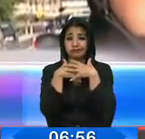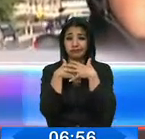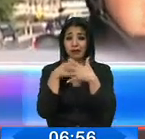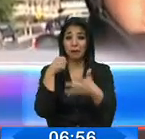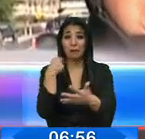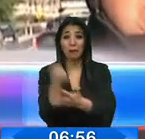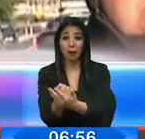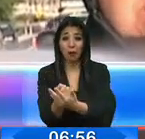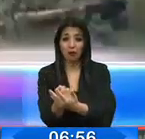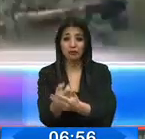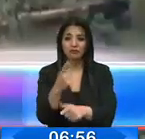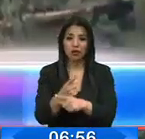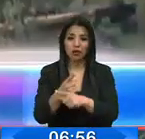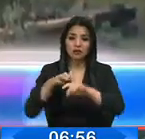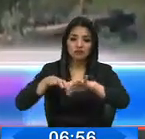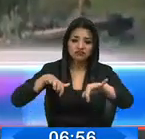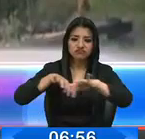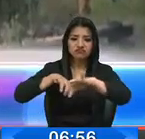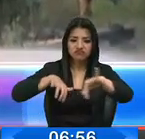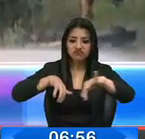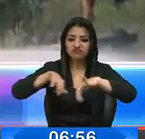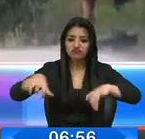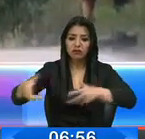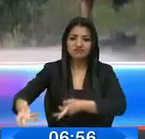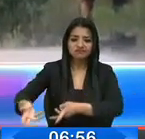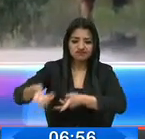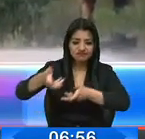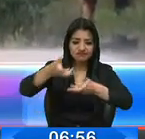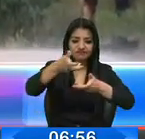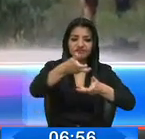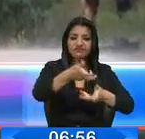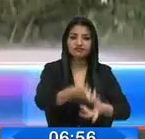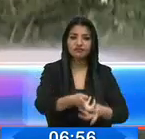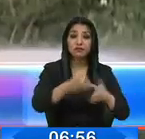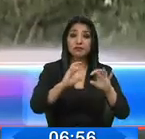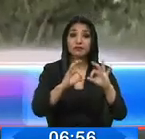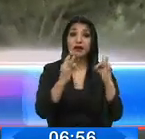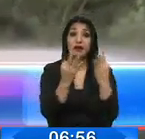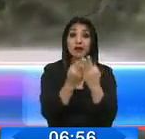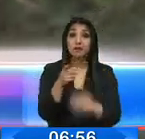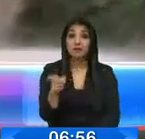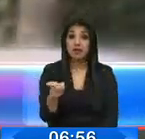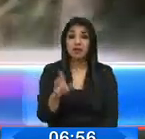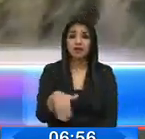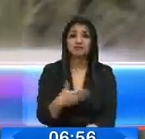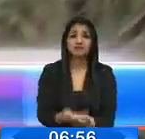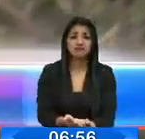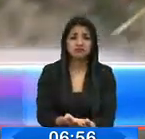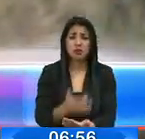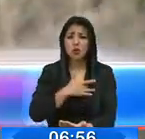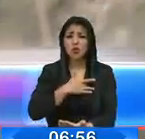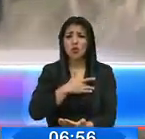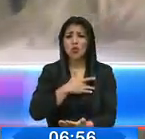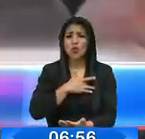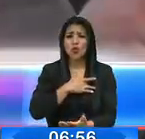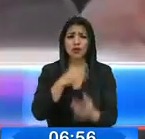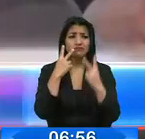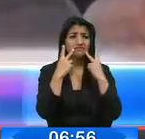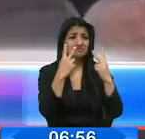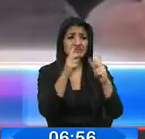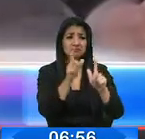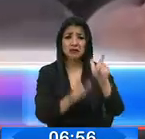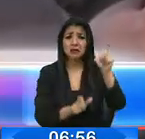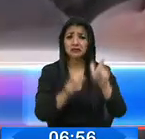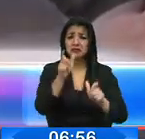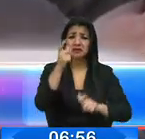realizar las tareas de extricación. Y mientras se realizaban estos trabajos, los familiares del accidentado llegaban al lugar. El dolor se podía observar en cada una